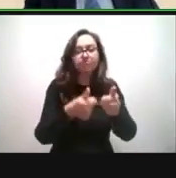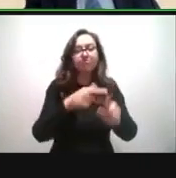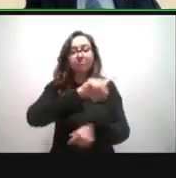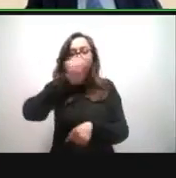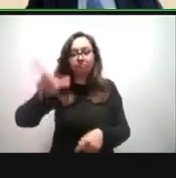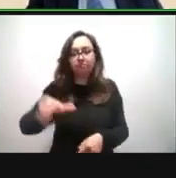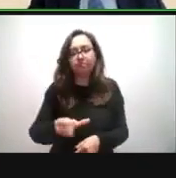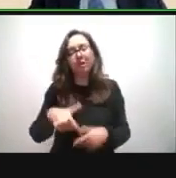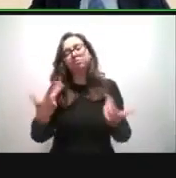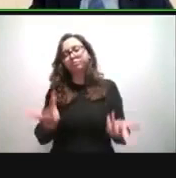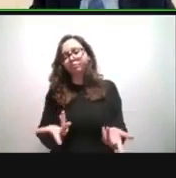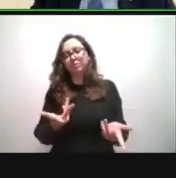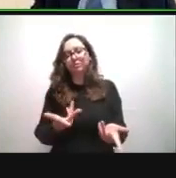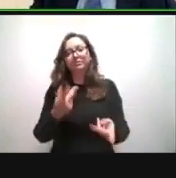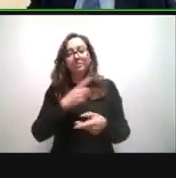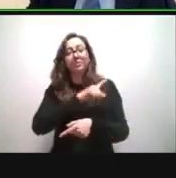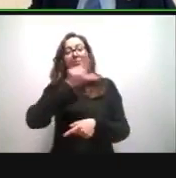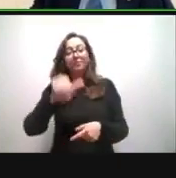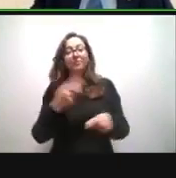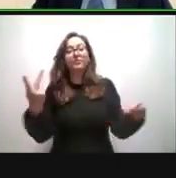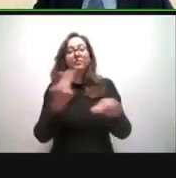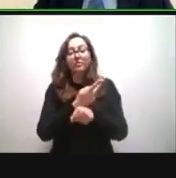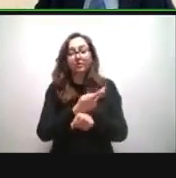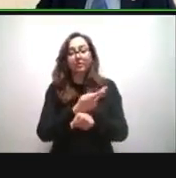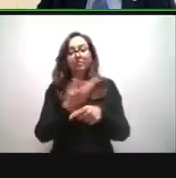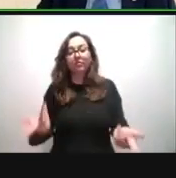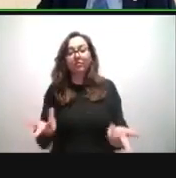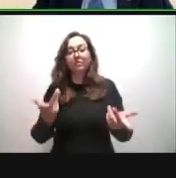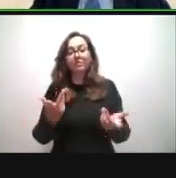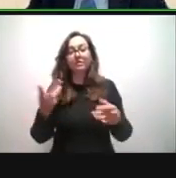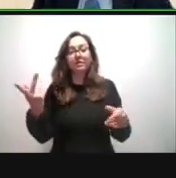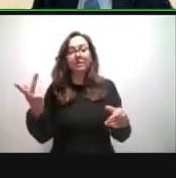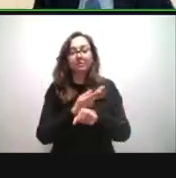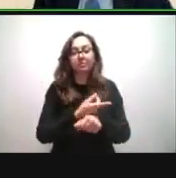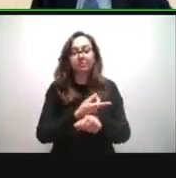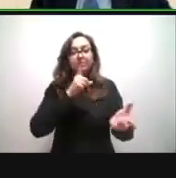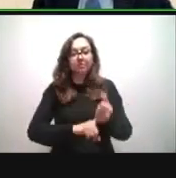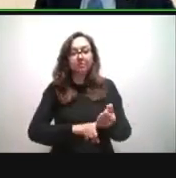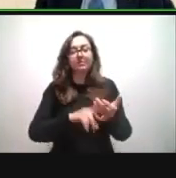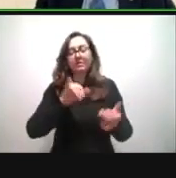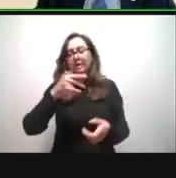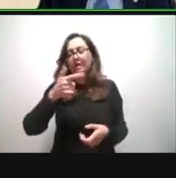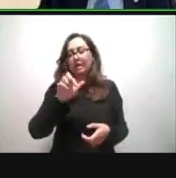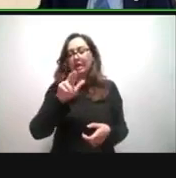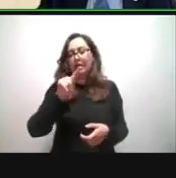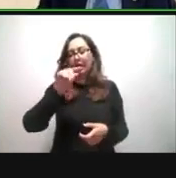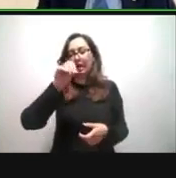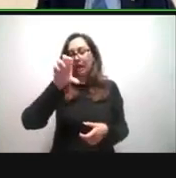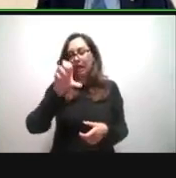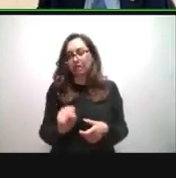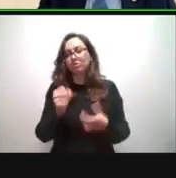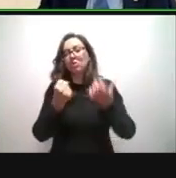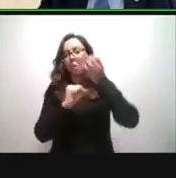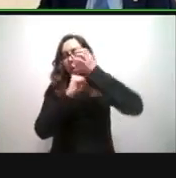inmediato lo que se hace es reconstruir el piso o el techo con injertos que pueden ser, como dije antes, de concha radicular o de cartílago tomado del